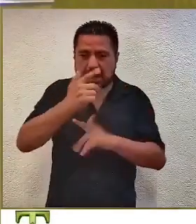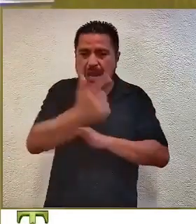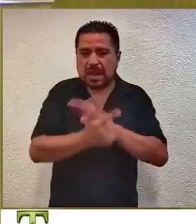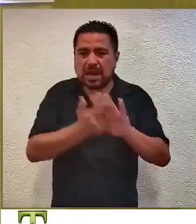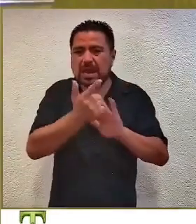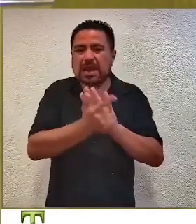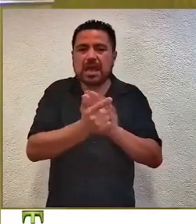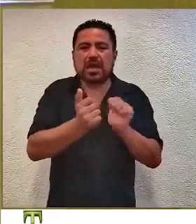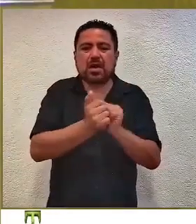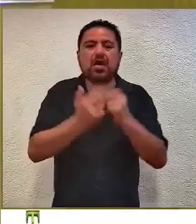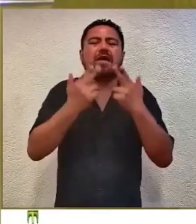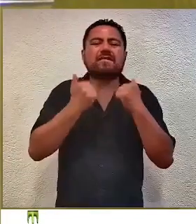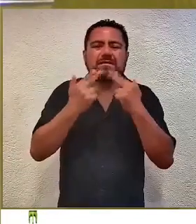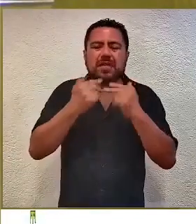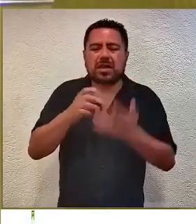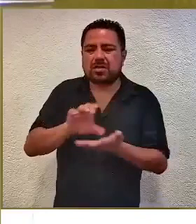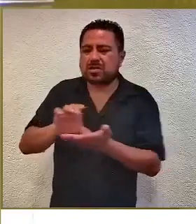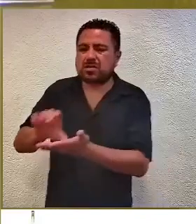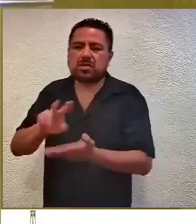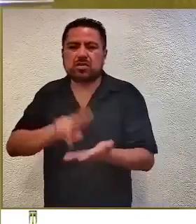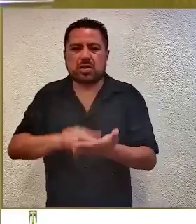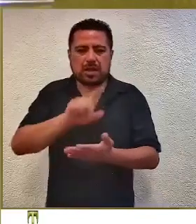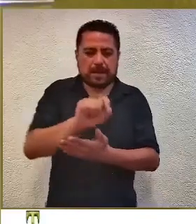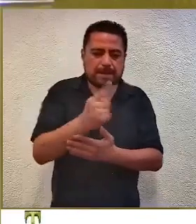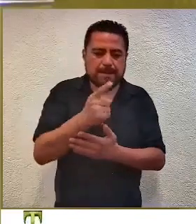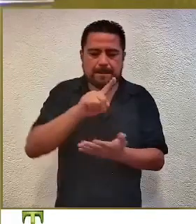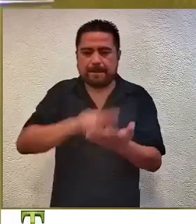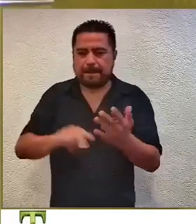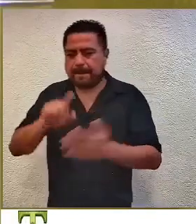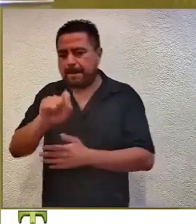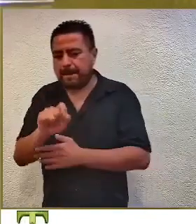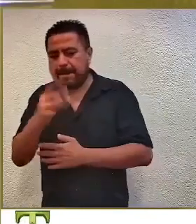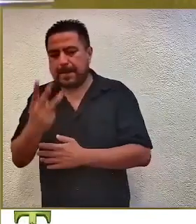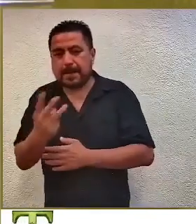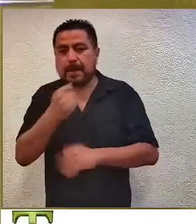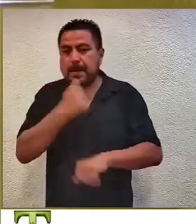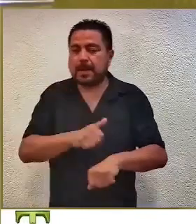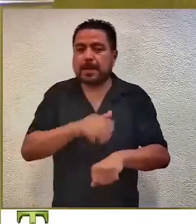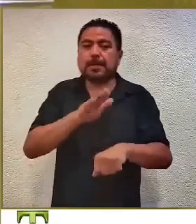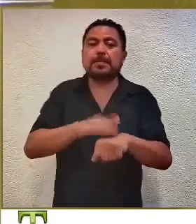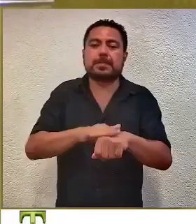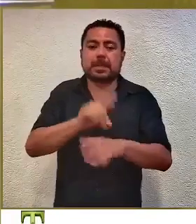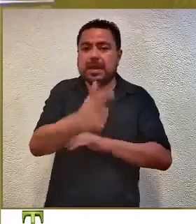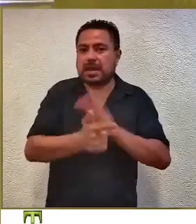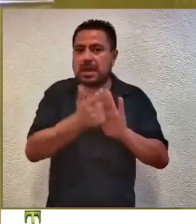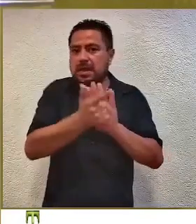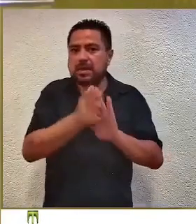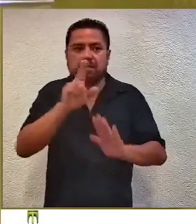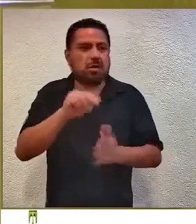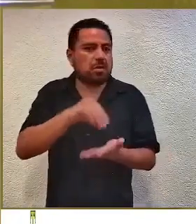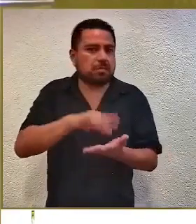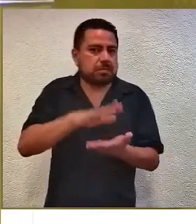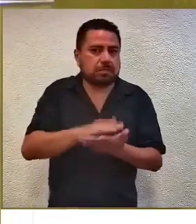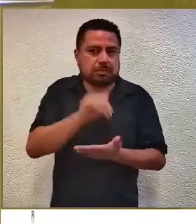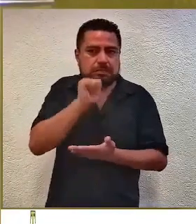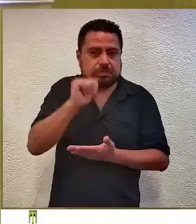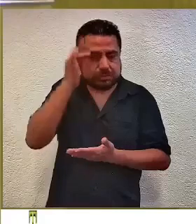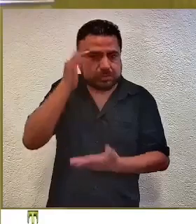Egresos de los ejercicios fiscales 2021, 2022 y 2023, se advierte que dichas leyes no contemplaban dicha